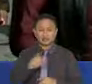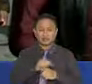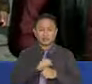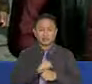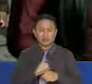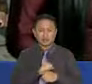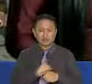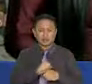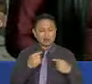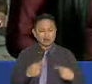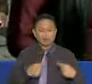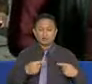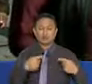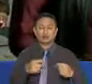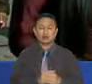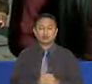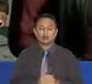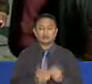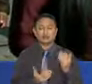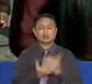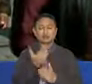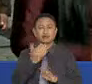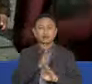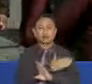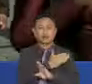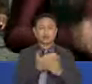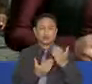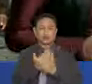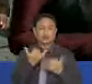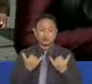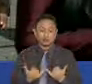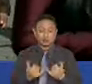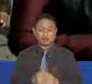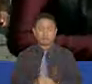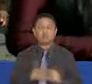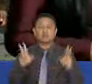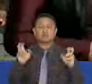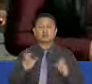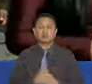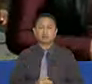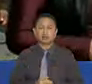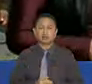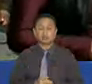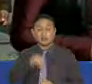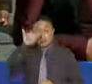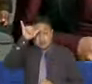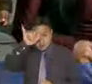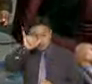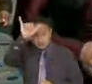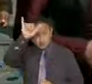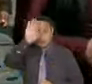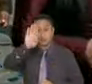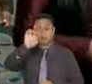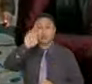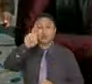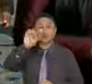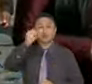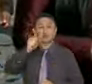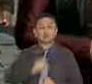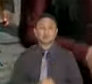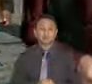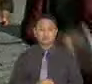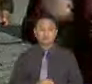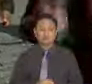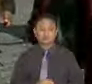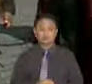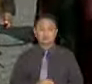preparándonos y renovando el repertorio musical ahorita que tenemos el toro al todo mundo